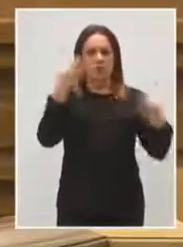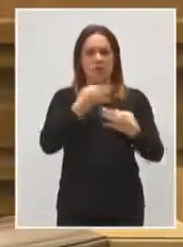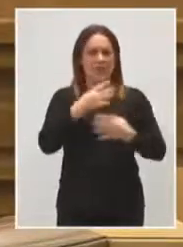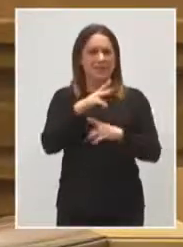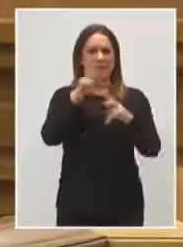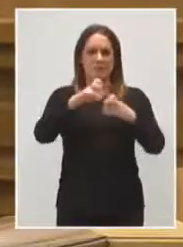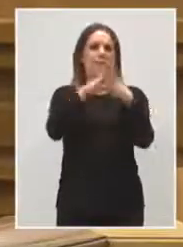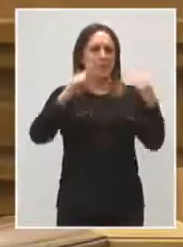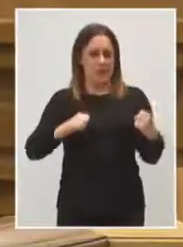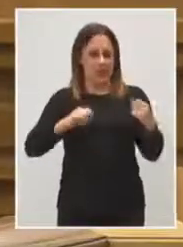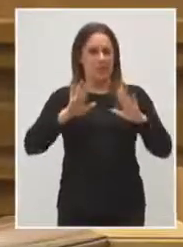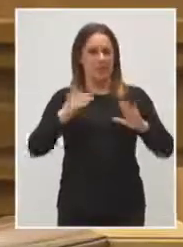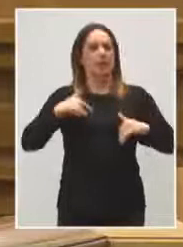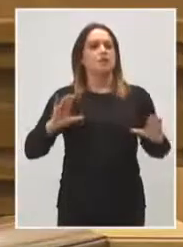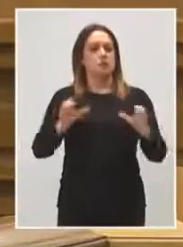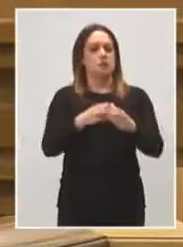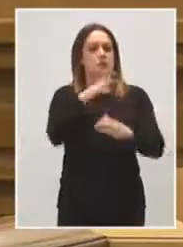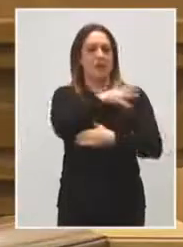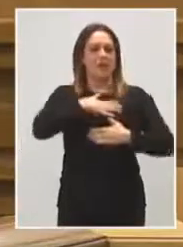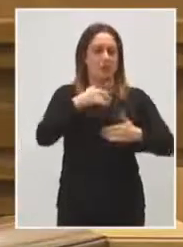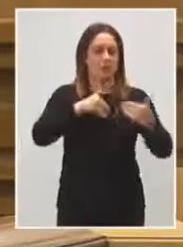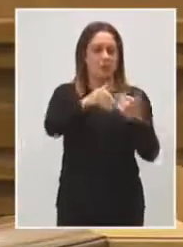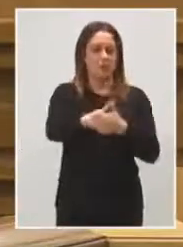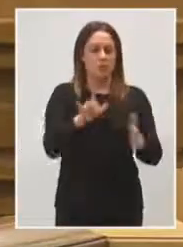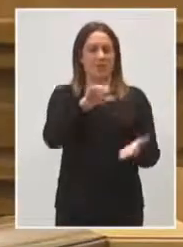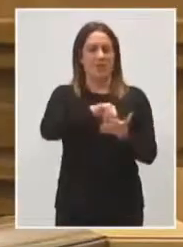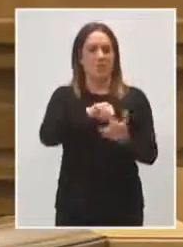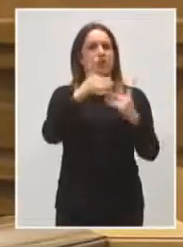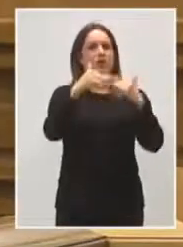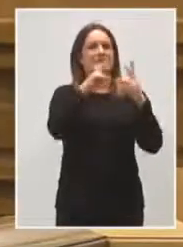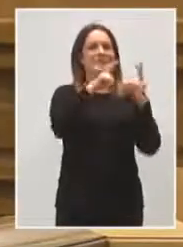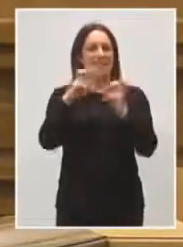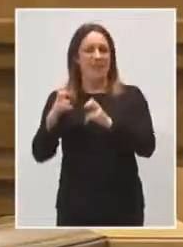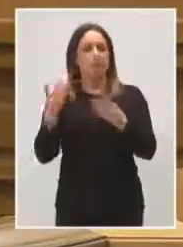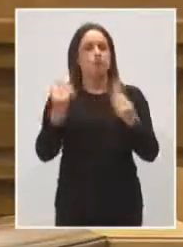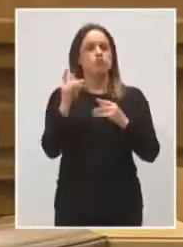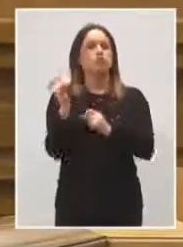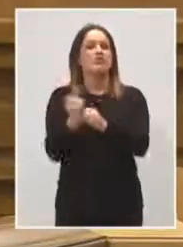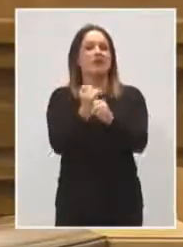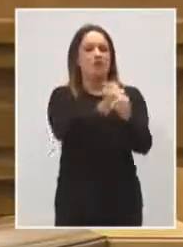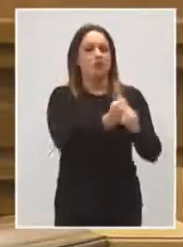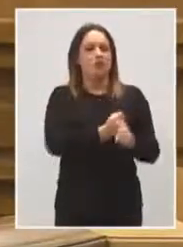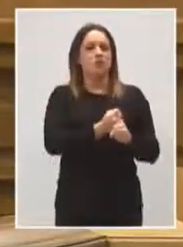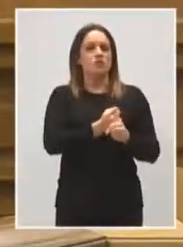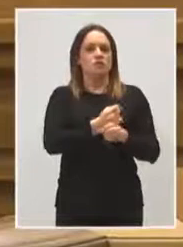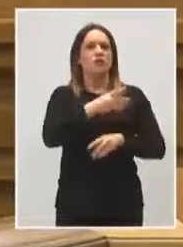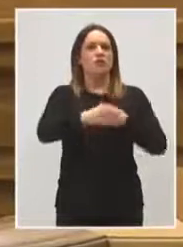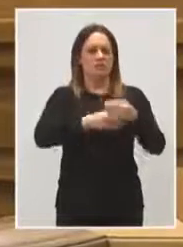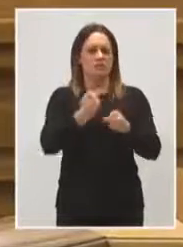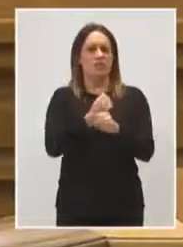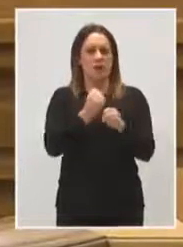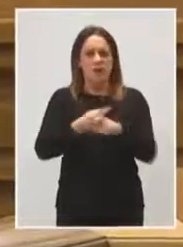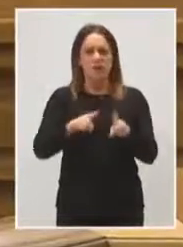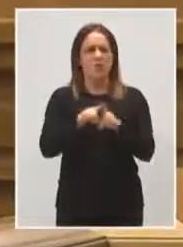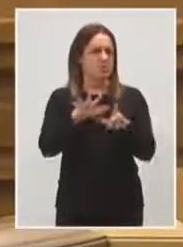pactada con o sector, porque queremos o futuro dos centros residenciales e dos moitos trabajadores que se han deixado a piel tamén nas condiciones máis